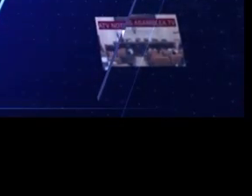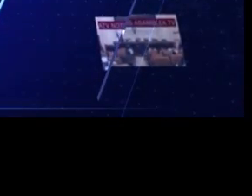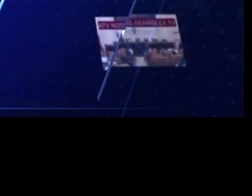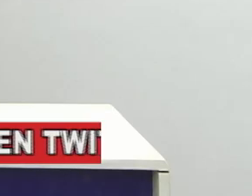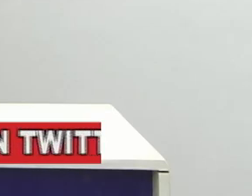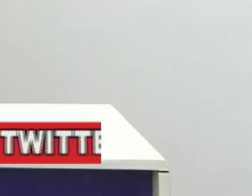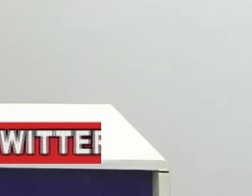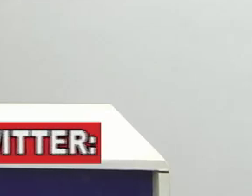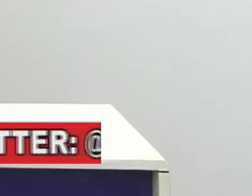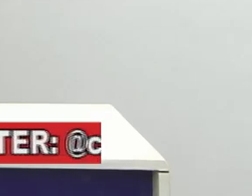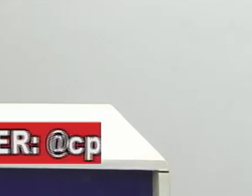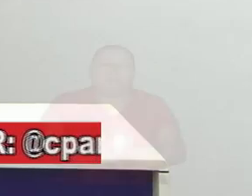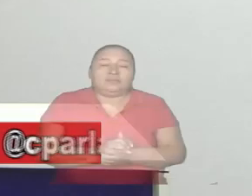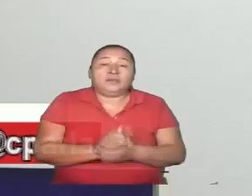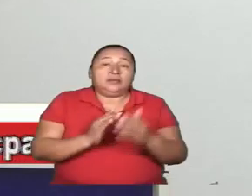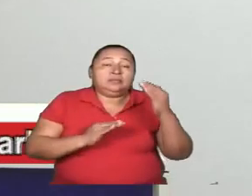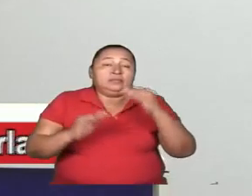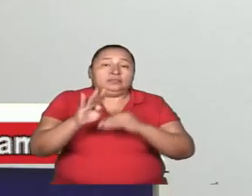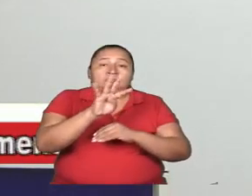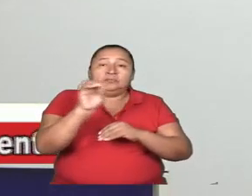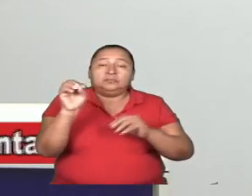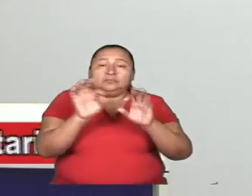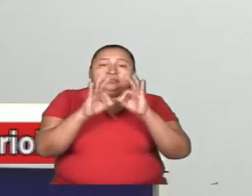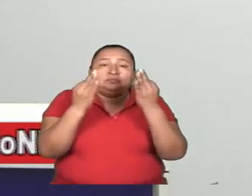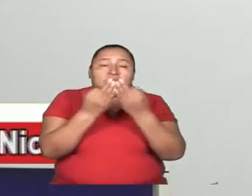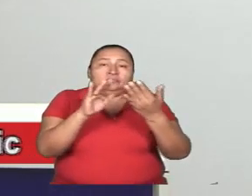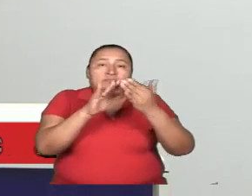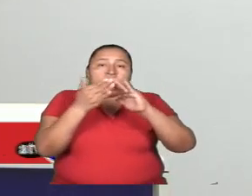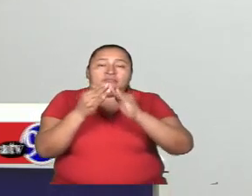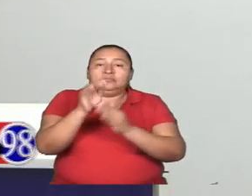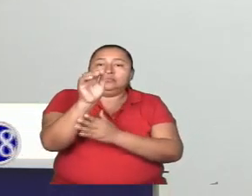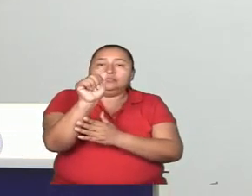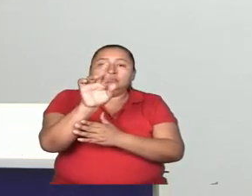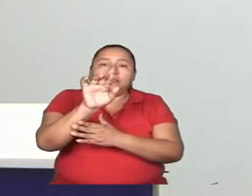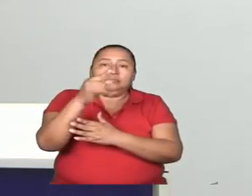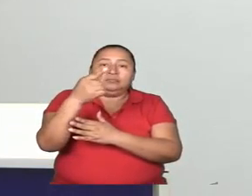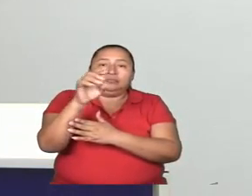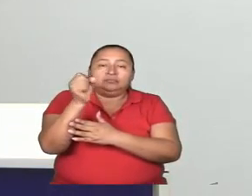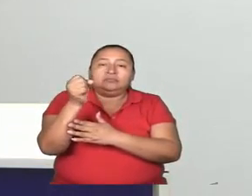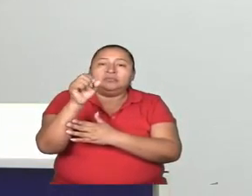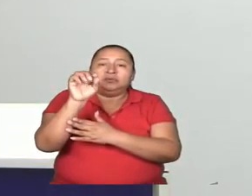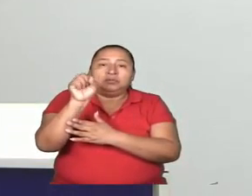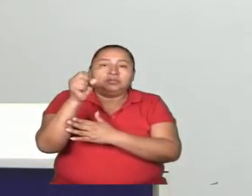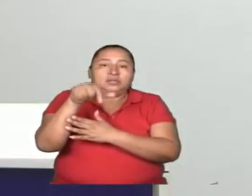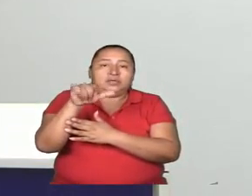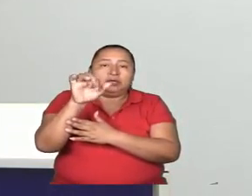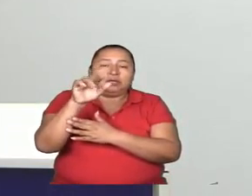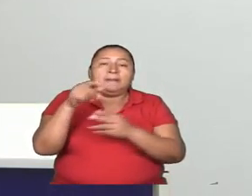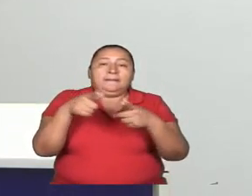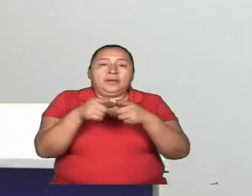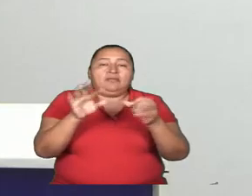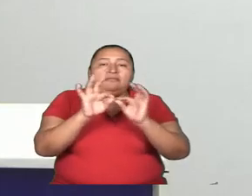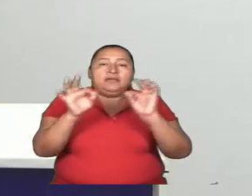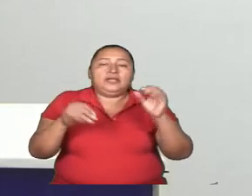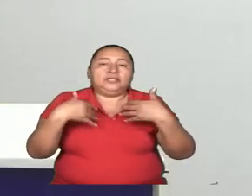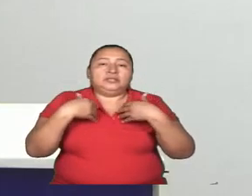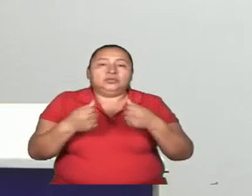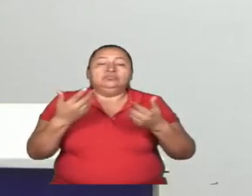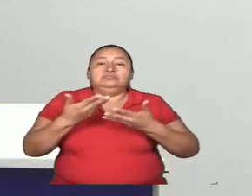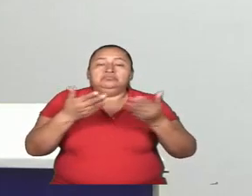Más de 400 familias del barrio Arges Sequeira de Managua fueron beneficiados con la Feria de Salud, en la que